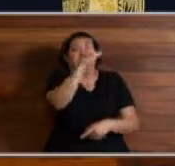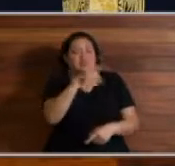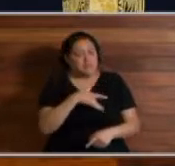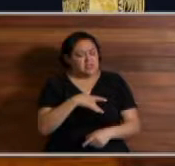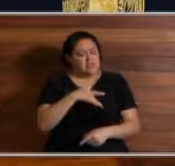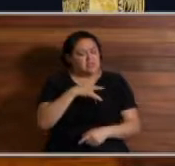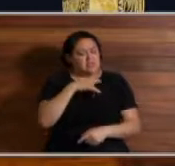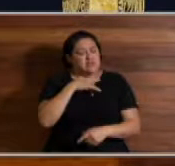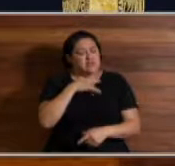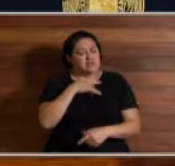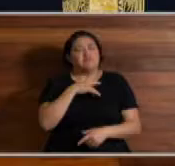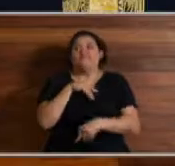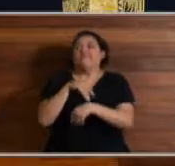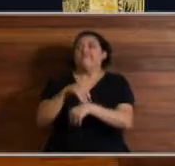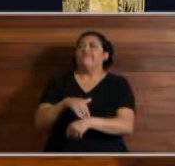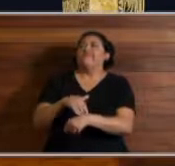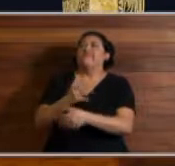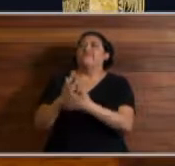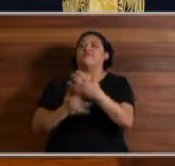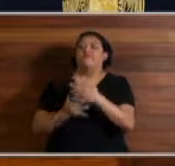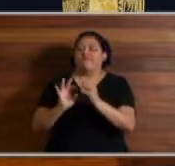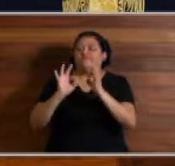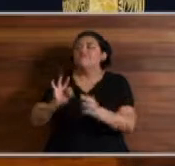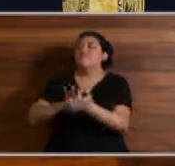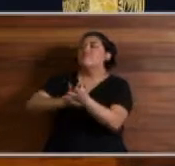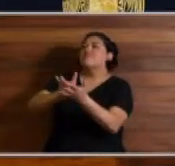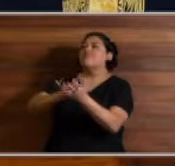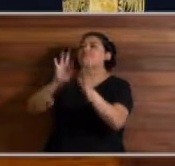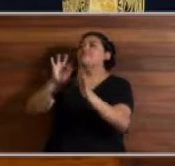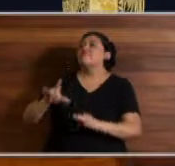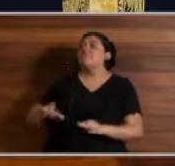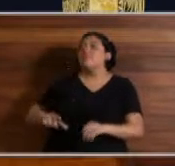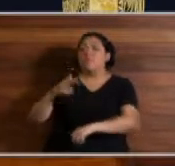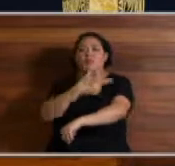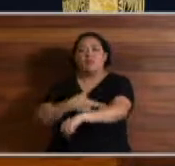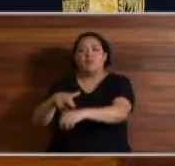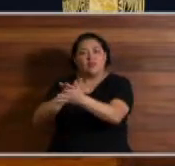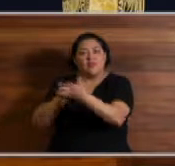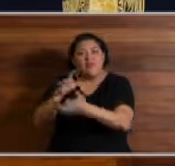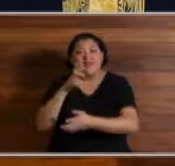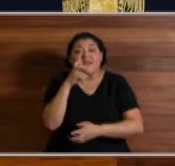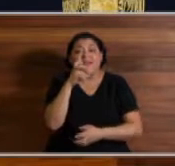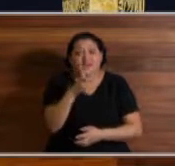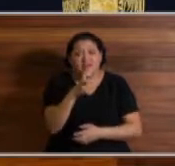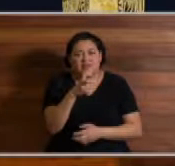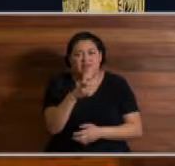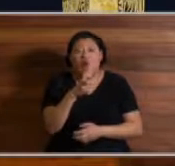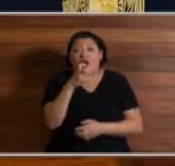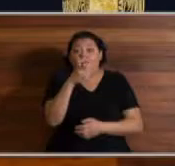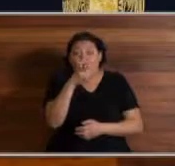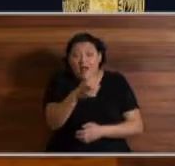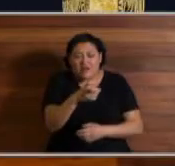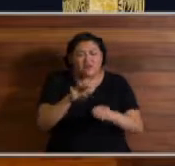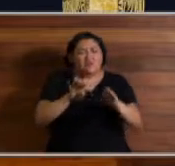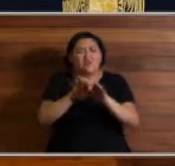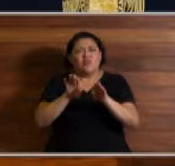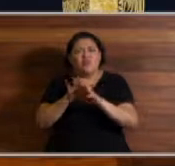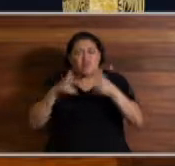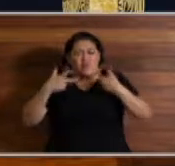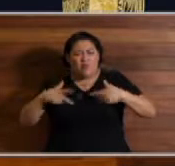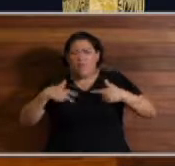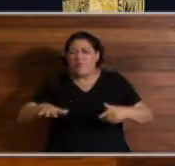la consolidación de la ciudadanía que me permite hacer esto. ¿Y cómo se